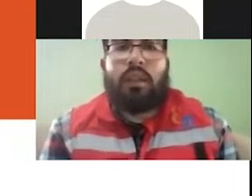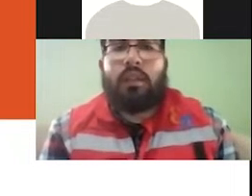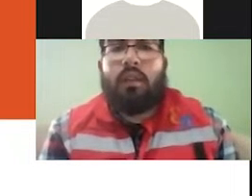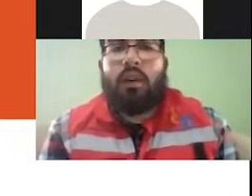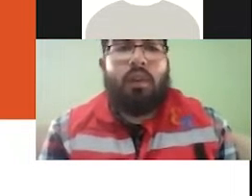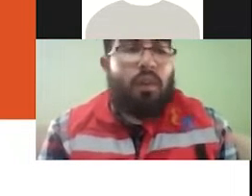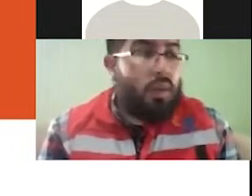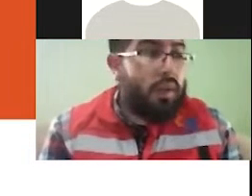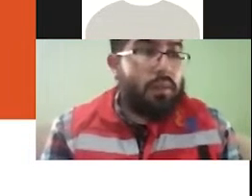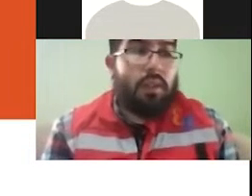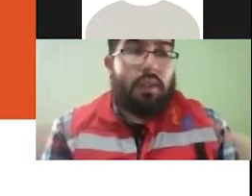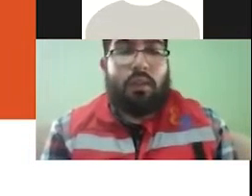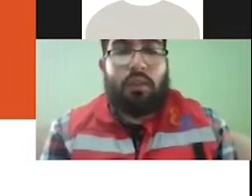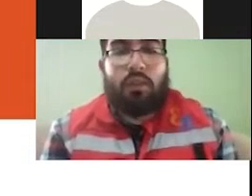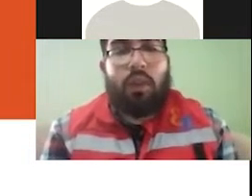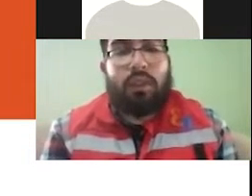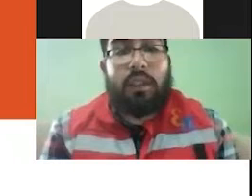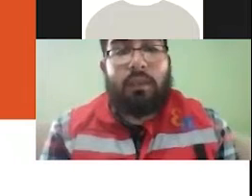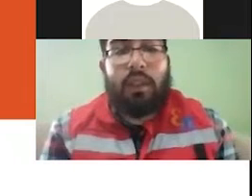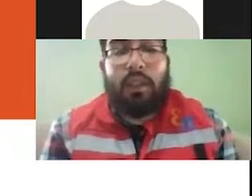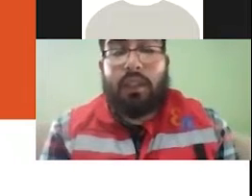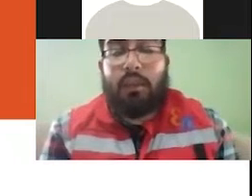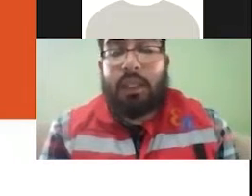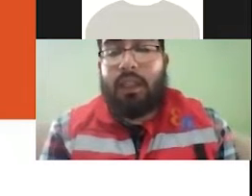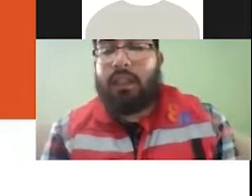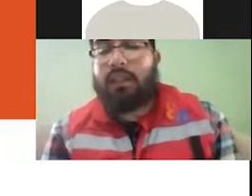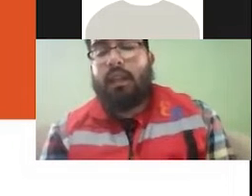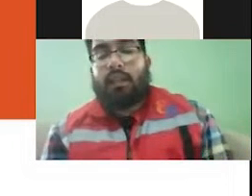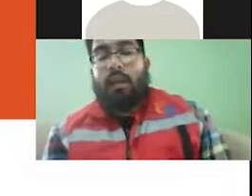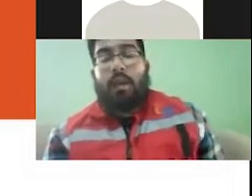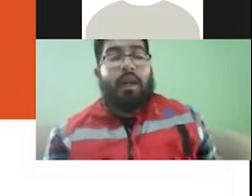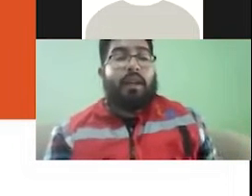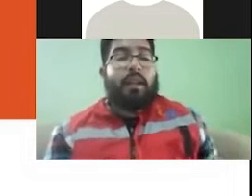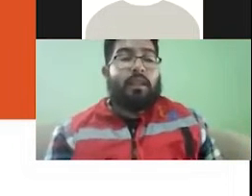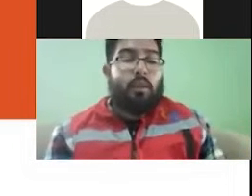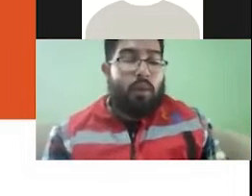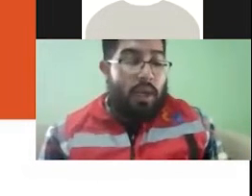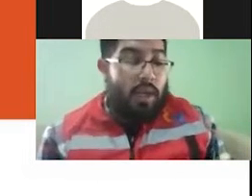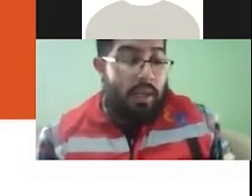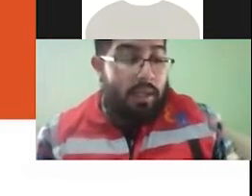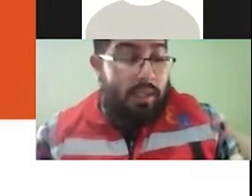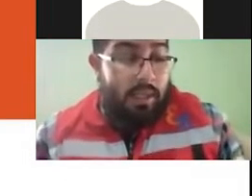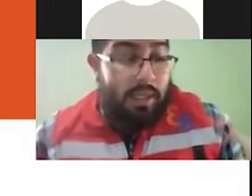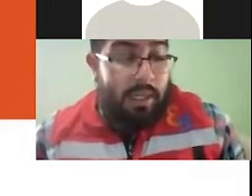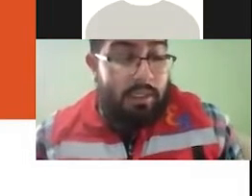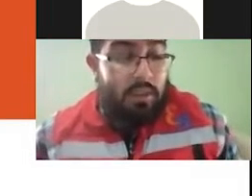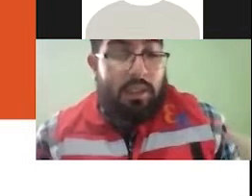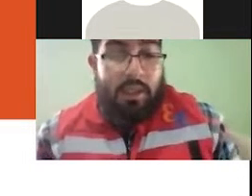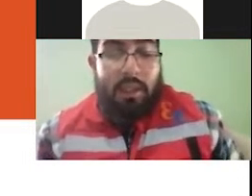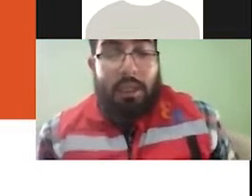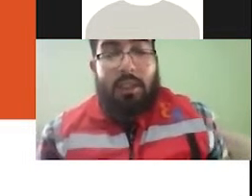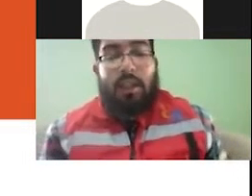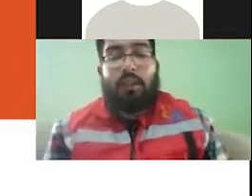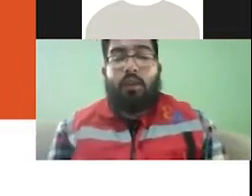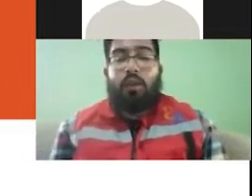se utilizó algodón, que se utilizó todo este tipo de materiales, también para ir haciendo una relación